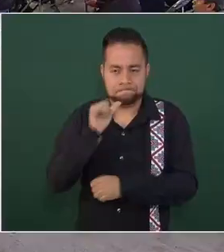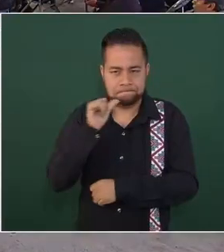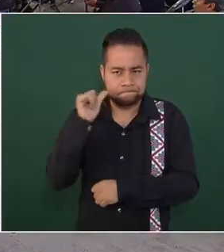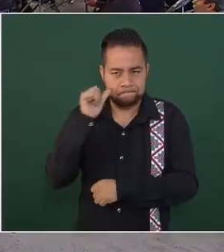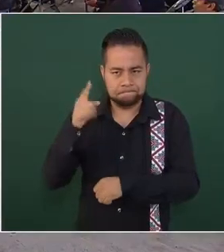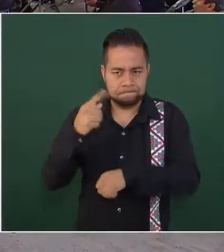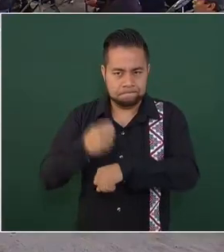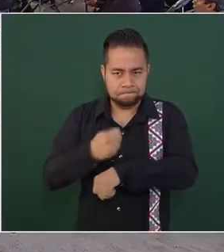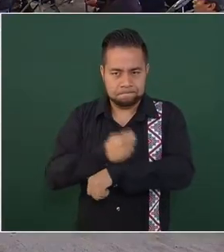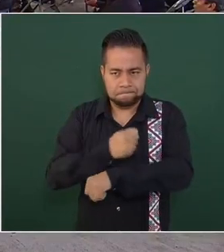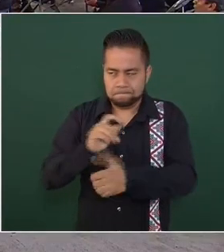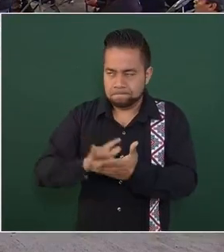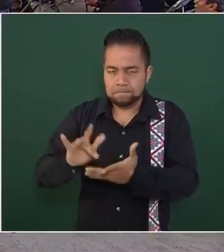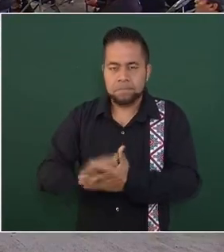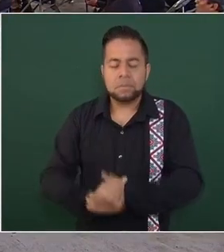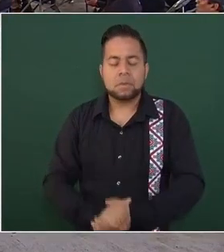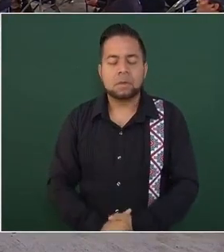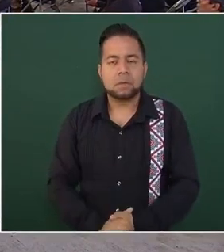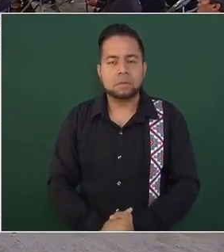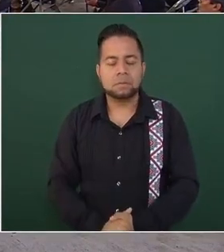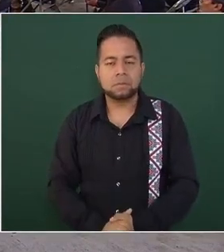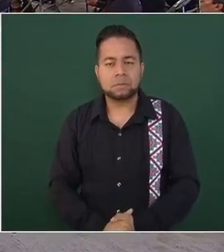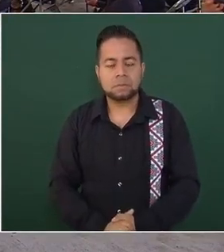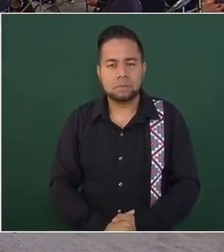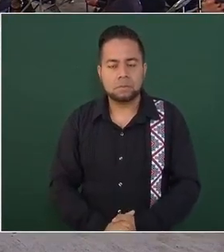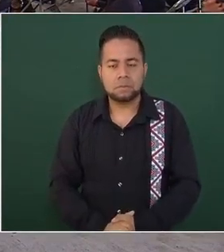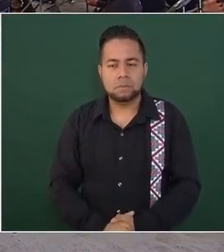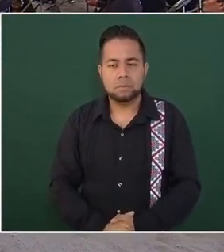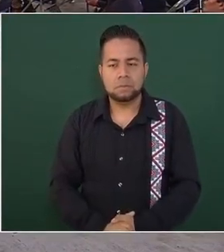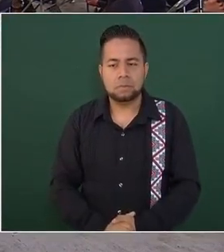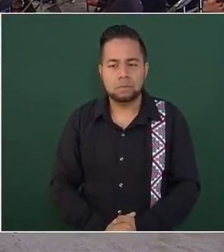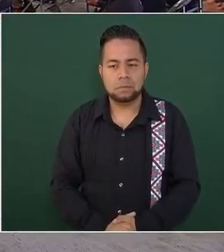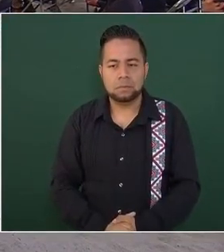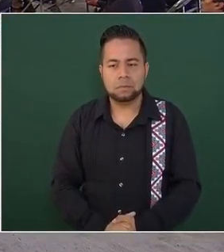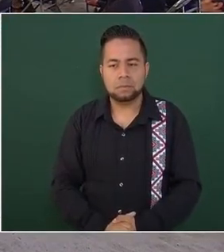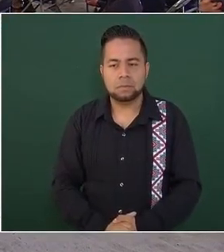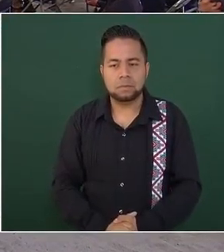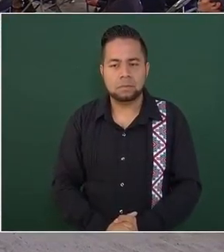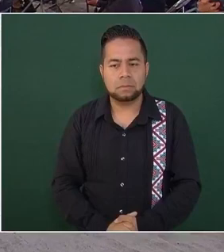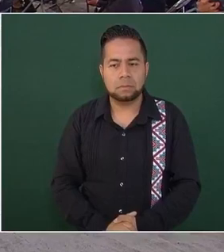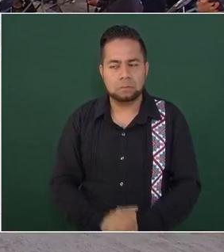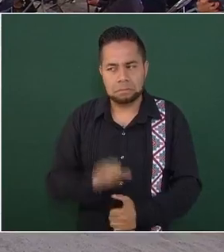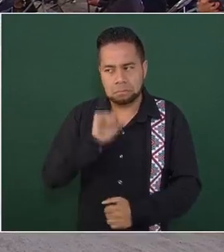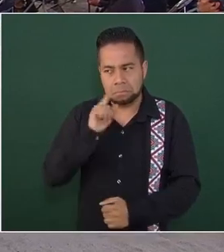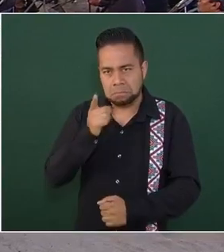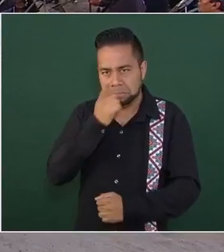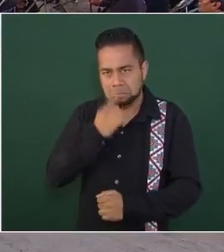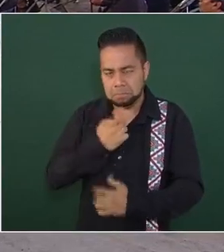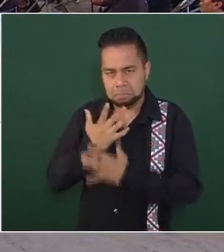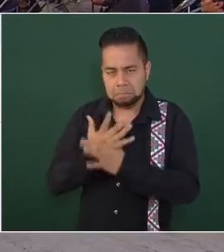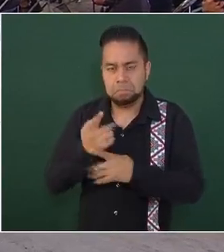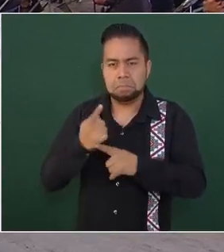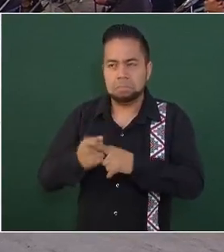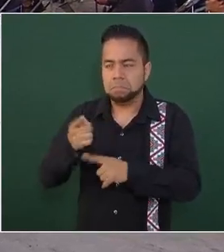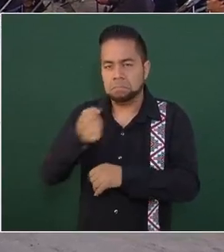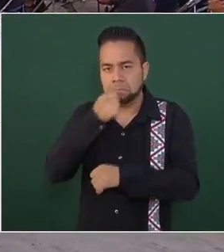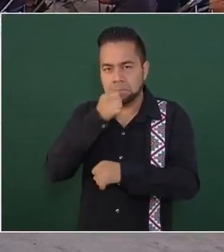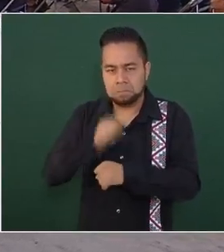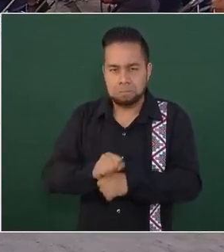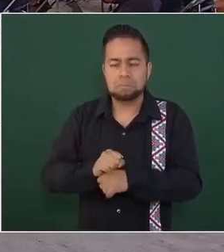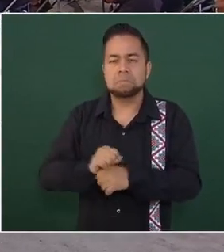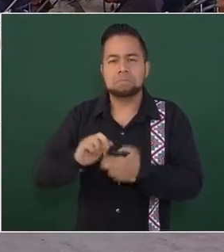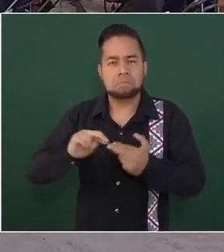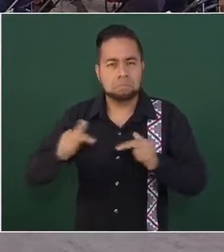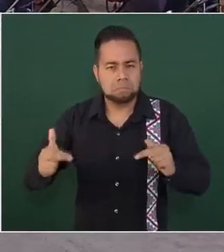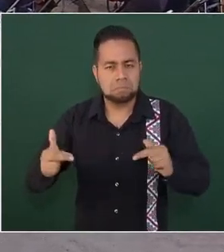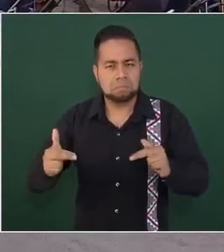Tlaxiaco muchas gracias también me informa la secretaria de relaciones